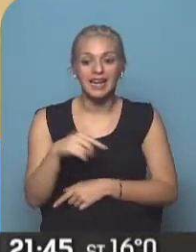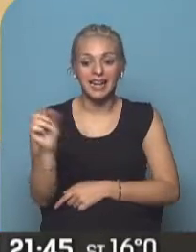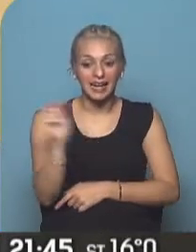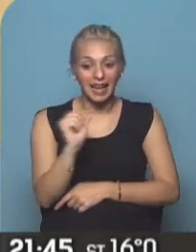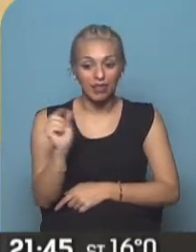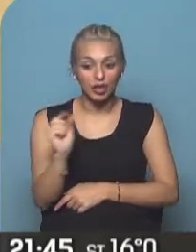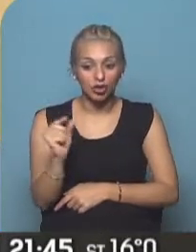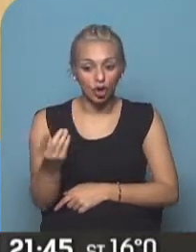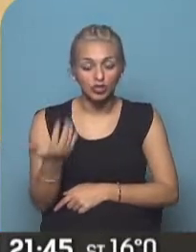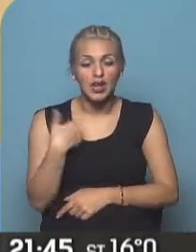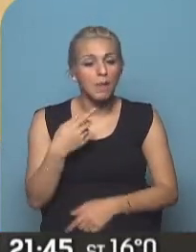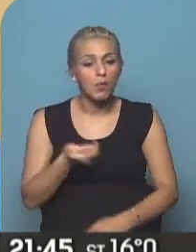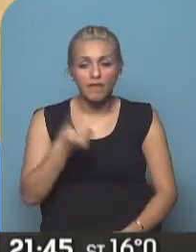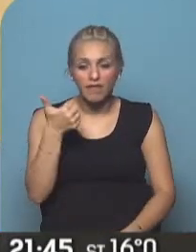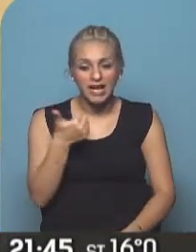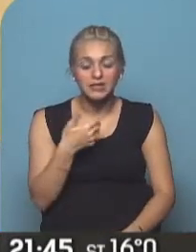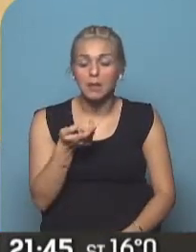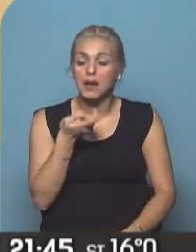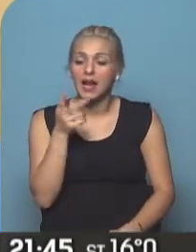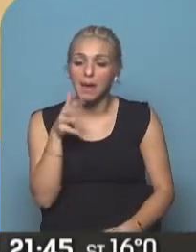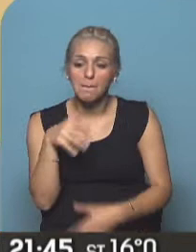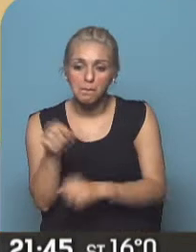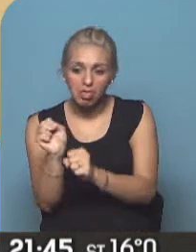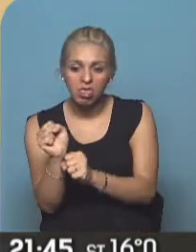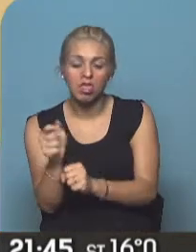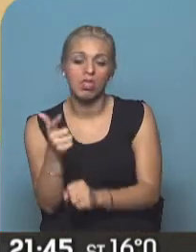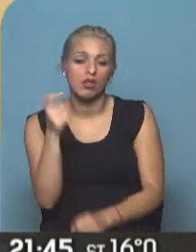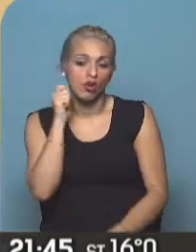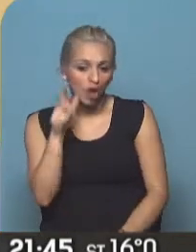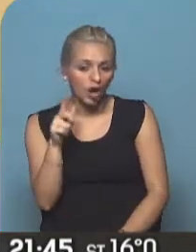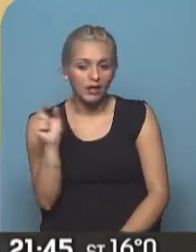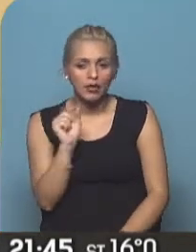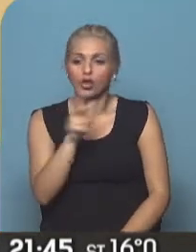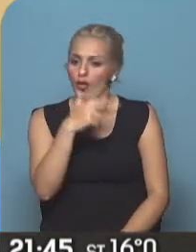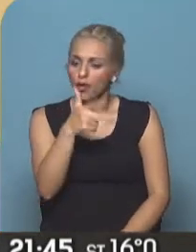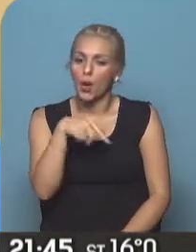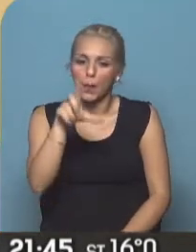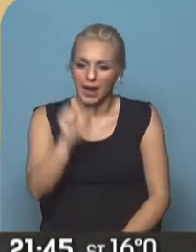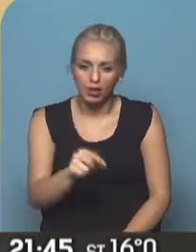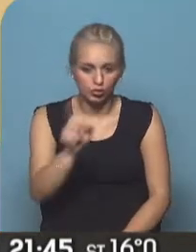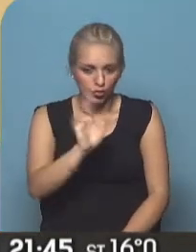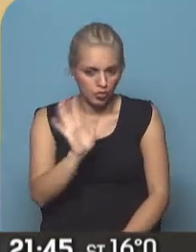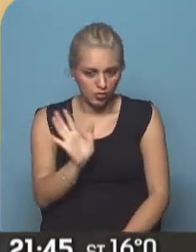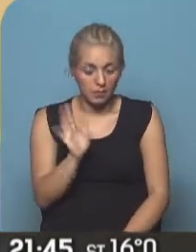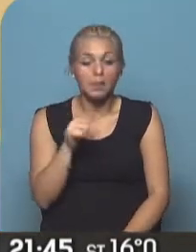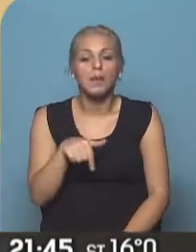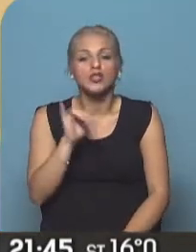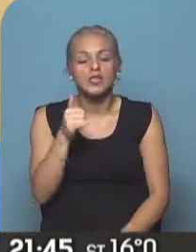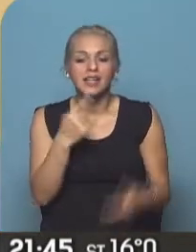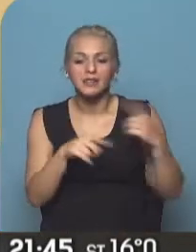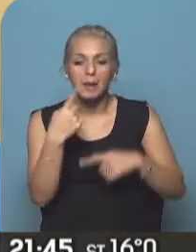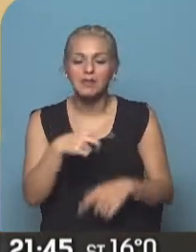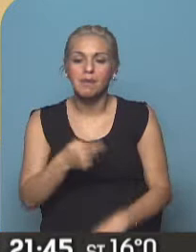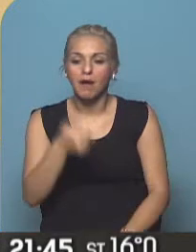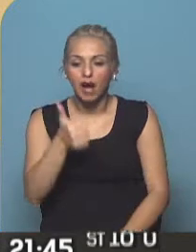en la facilidad que hay para conseguir un crédito ahora no digo que sean baratos digo que ahora es muchísimo más fácil que antes hace que